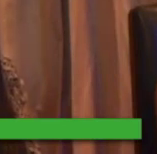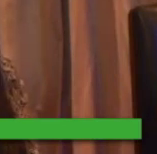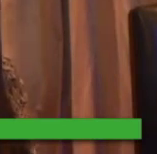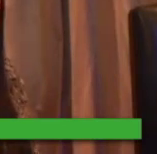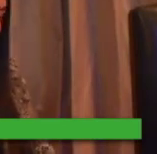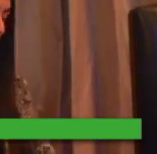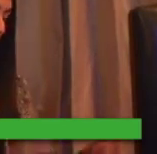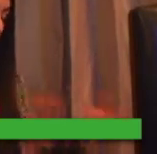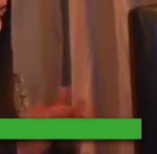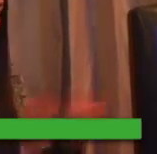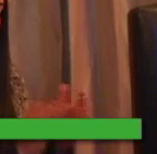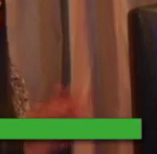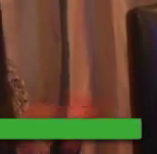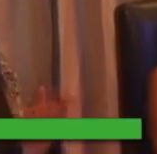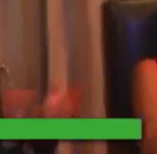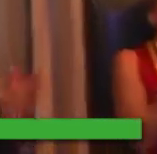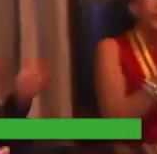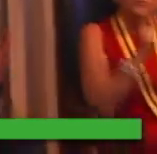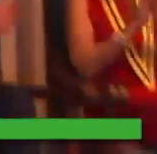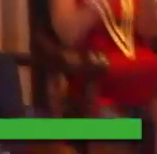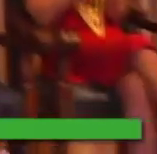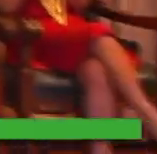Gracias.